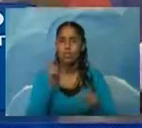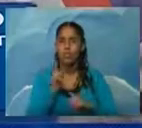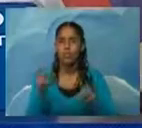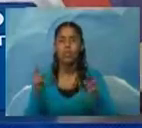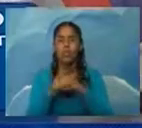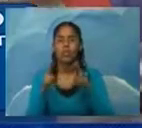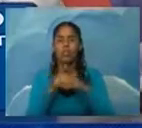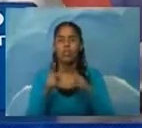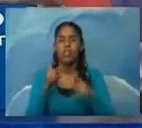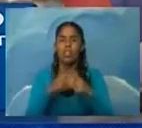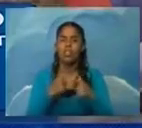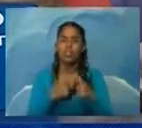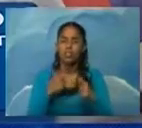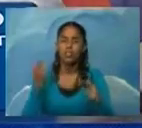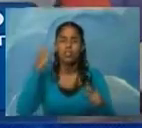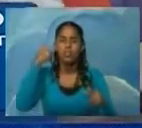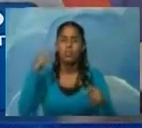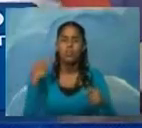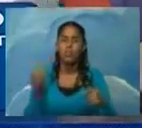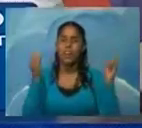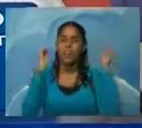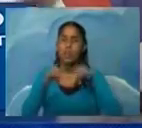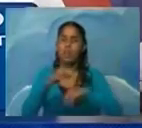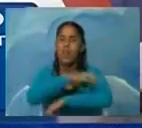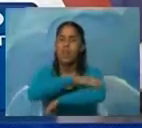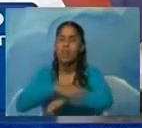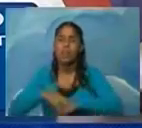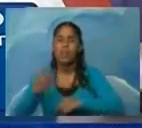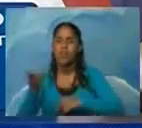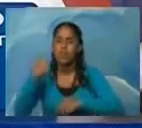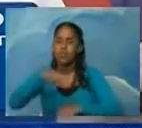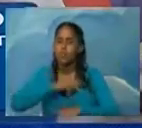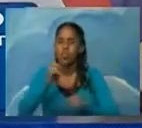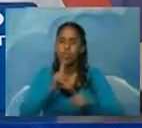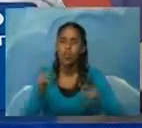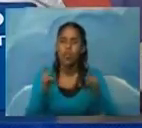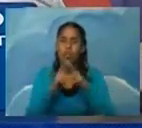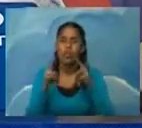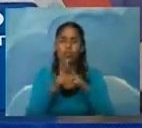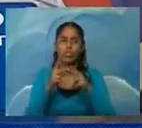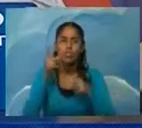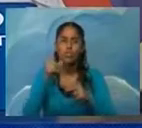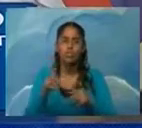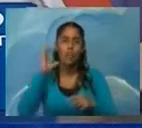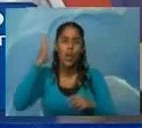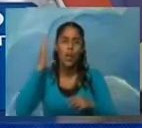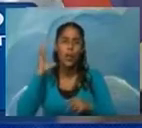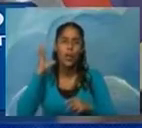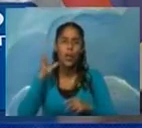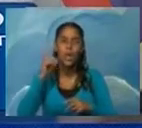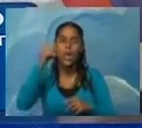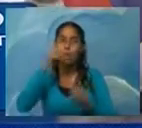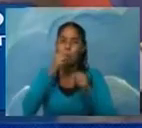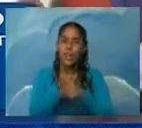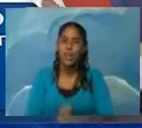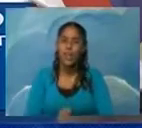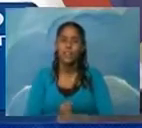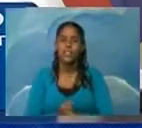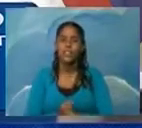Ay, entonces, hermano Puerta, ¿para qué ponen ahí animales que nosotros no conocemos? No se alborote, bájese,